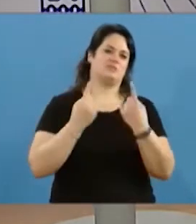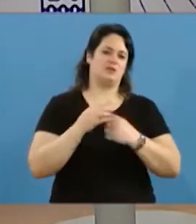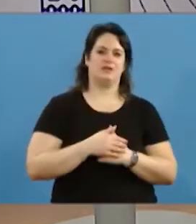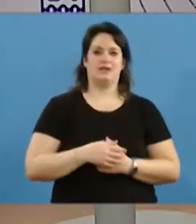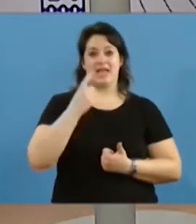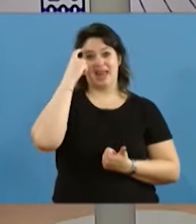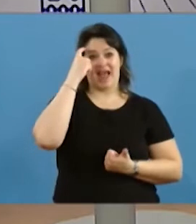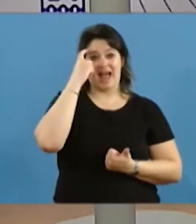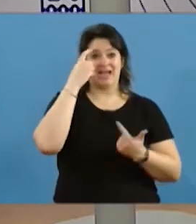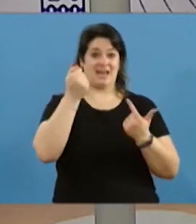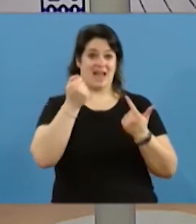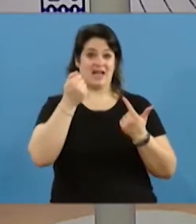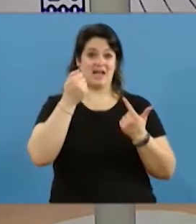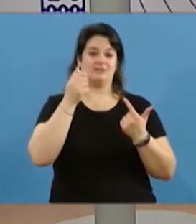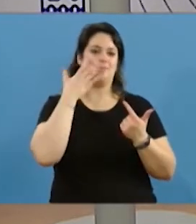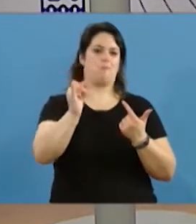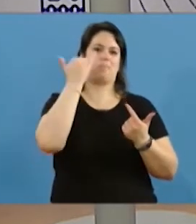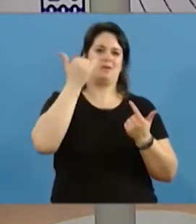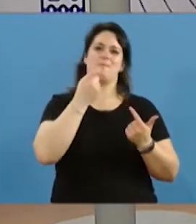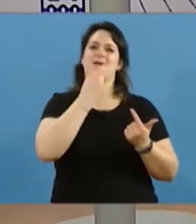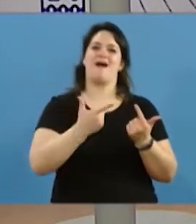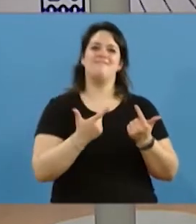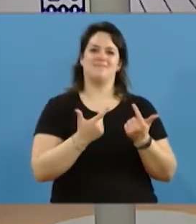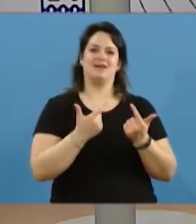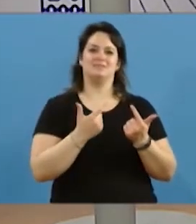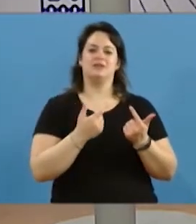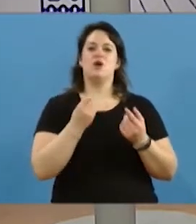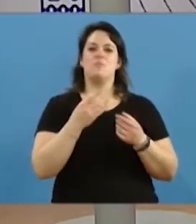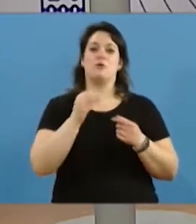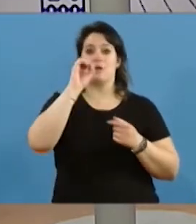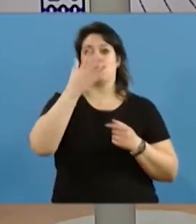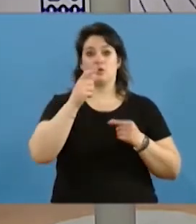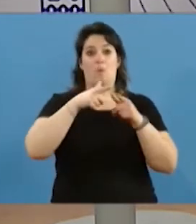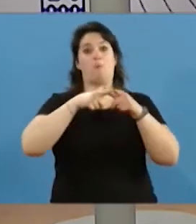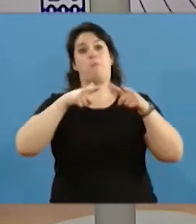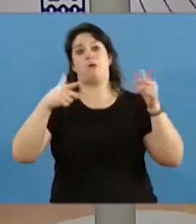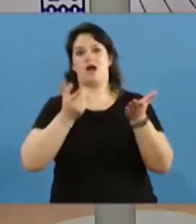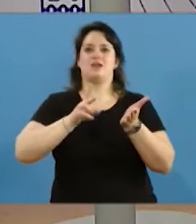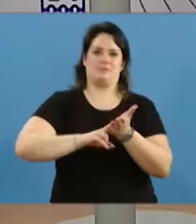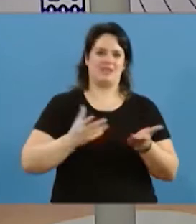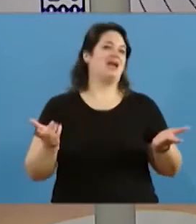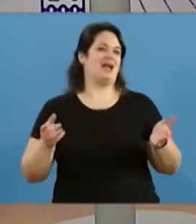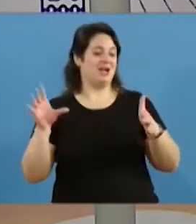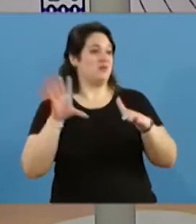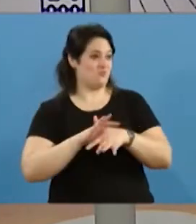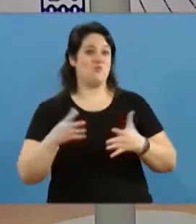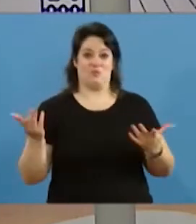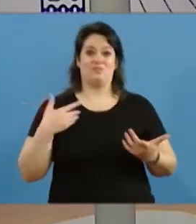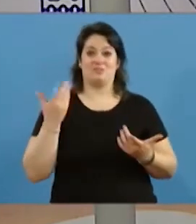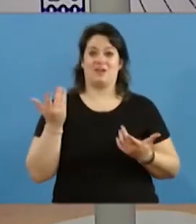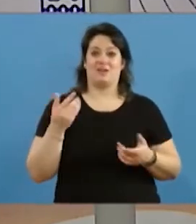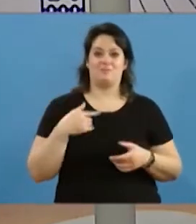Que la E y la A son identificables fácilmente dado su porcentaje de aparición. ¿Vieron que como habían